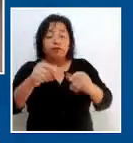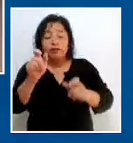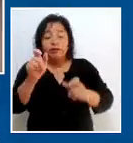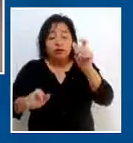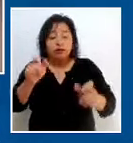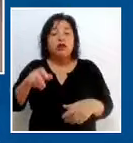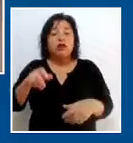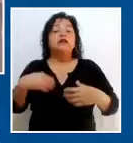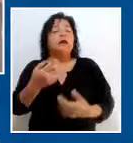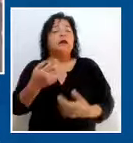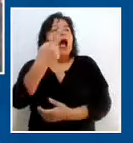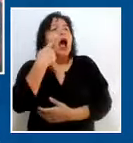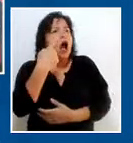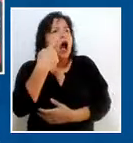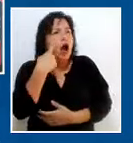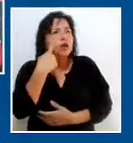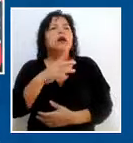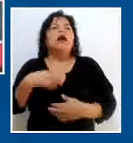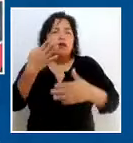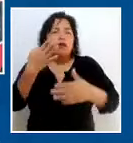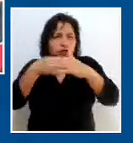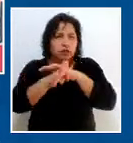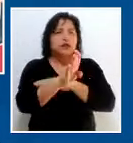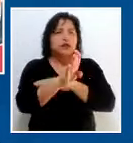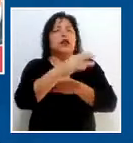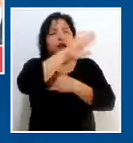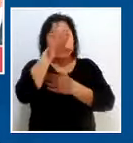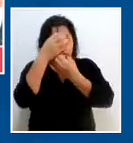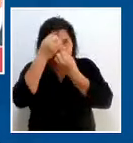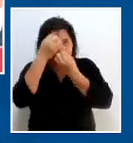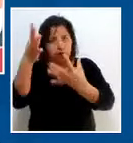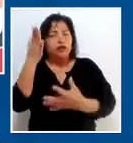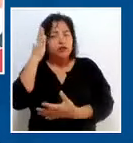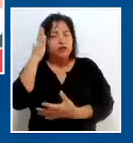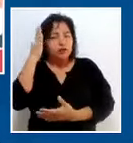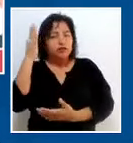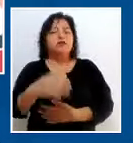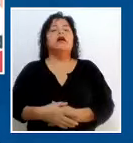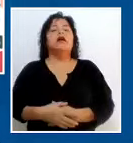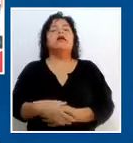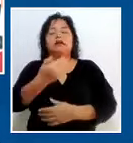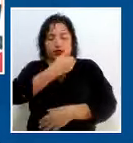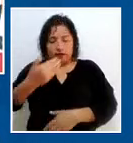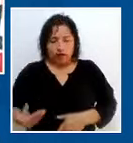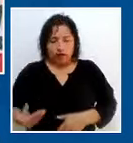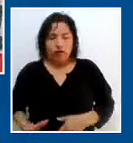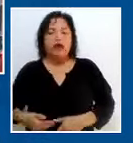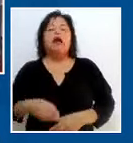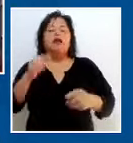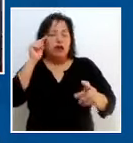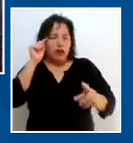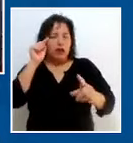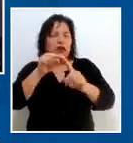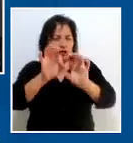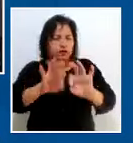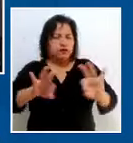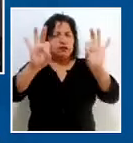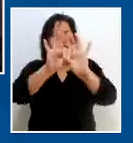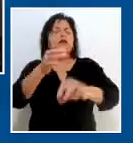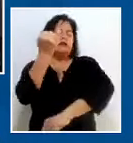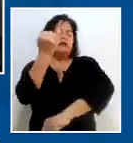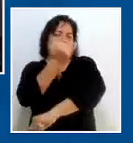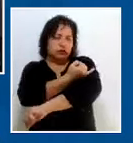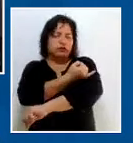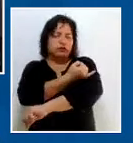personas que van a conocer o que van a poder conocer esta información del Estado y de manera concreta de las entidades